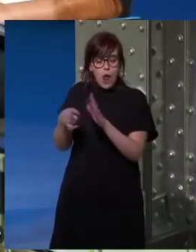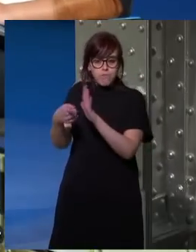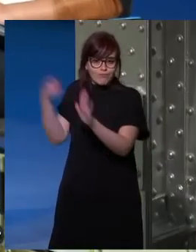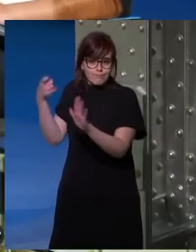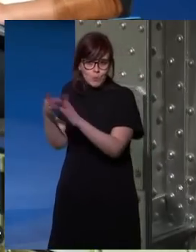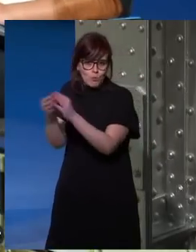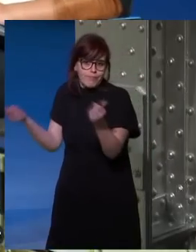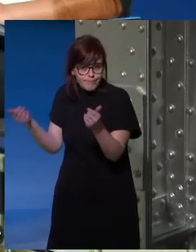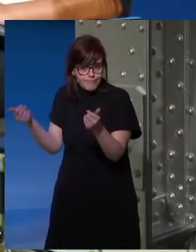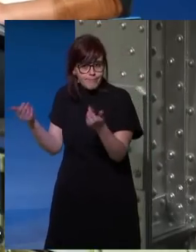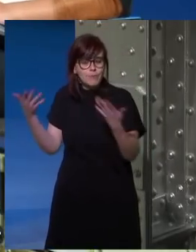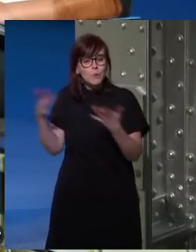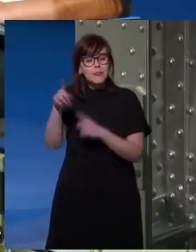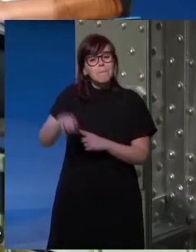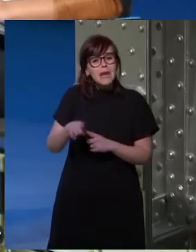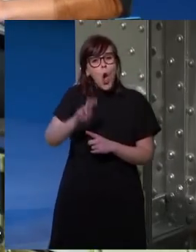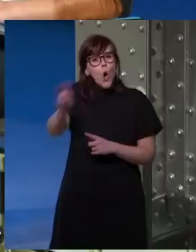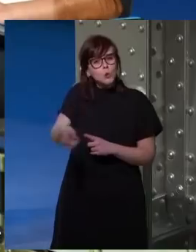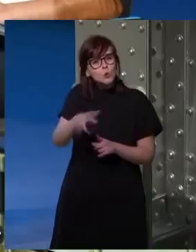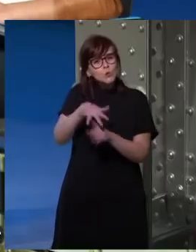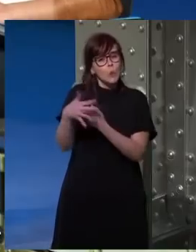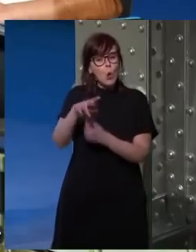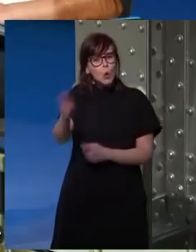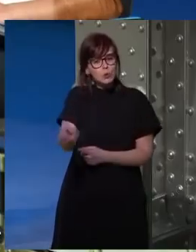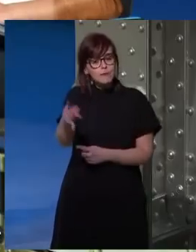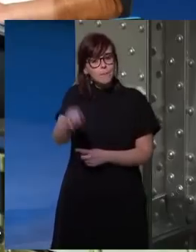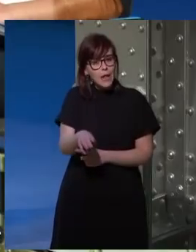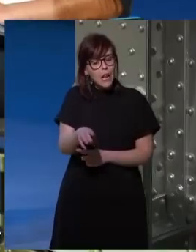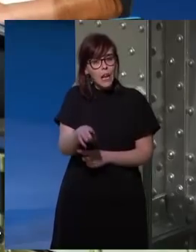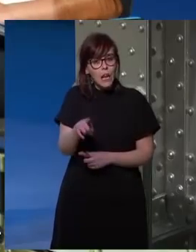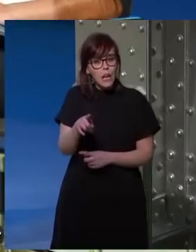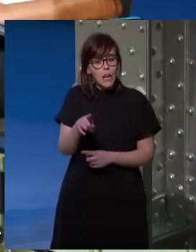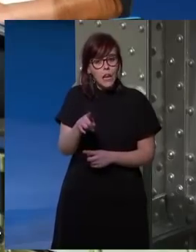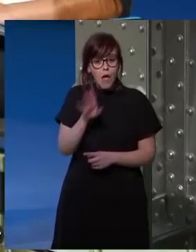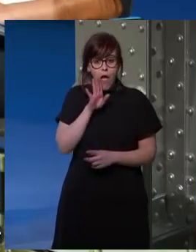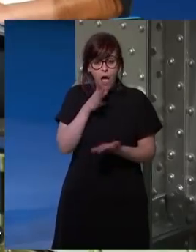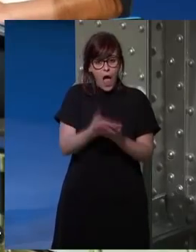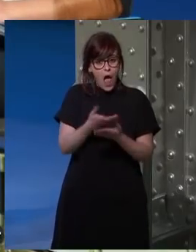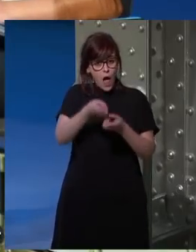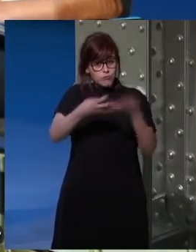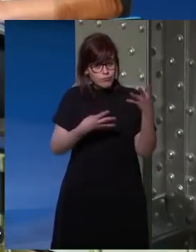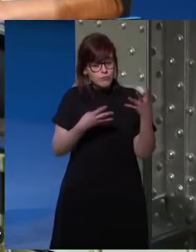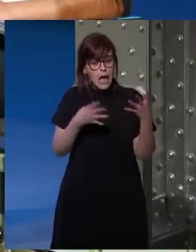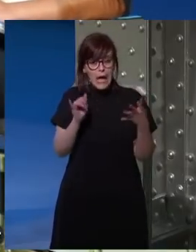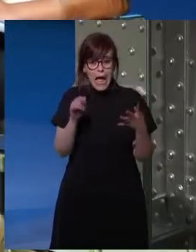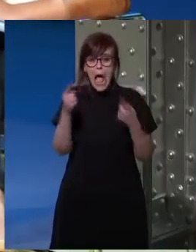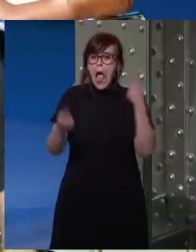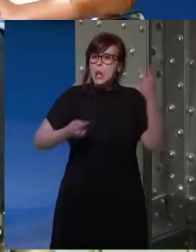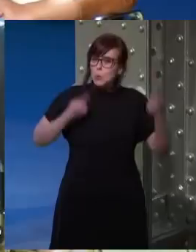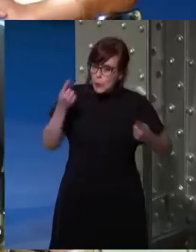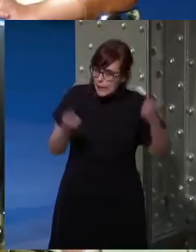¿no? Pero aparte de ella, ¿hay algún otro caso o algunos otros casos de los que has reflejado que también